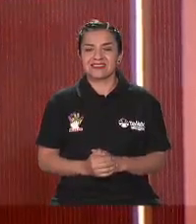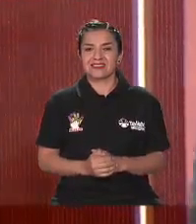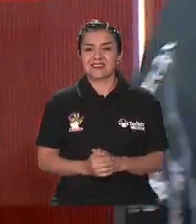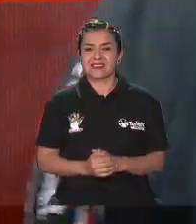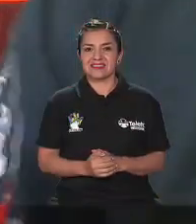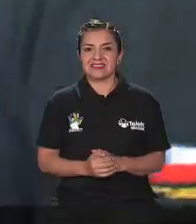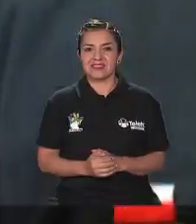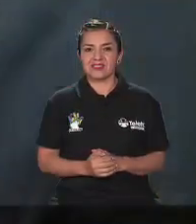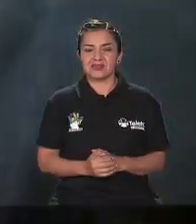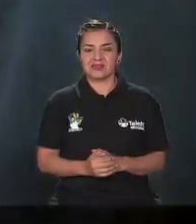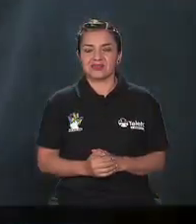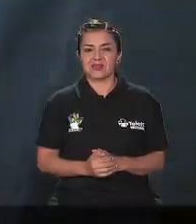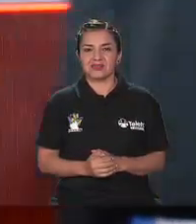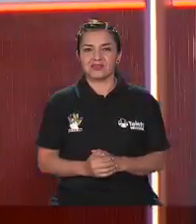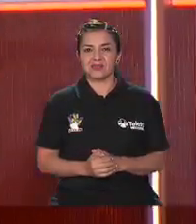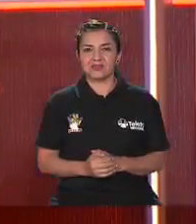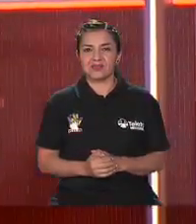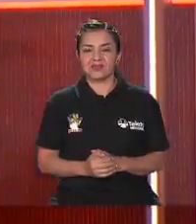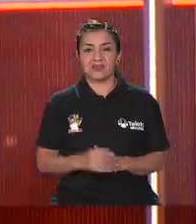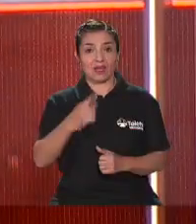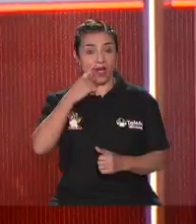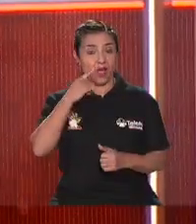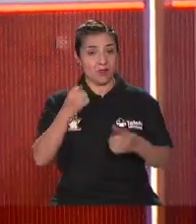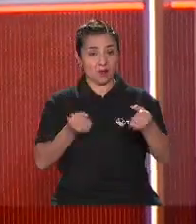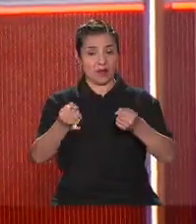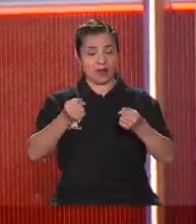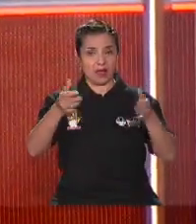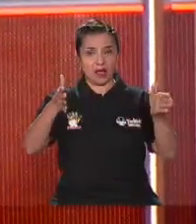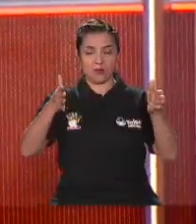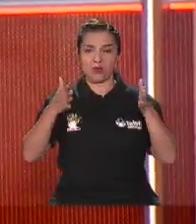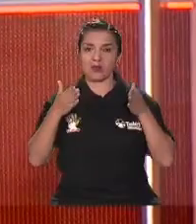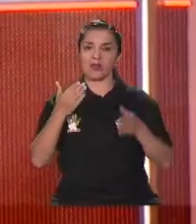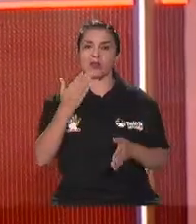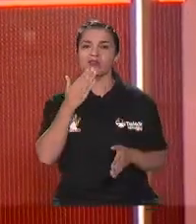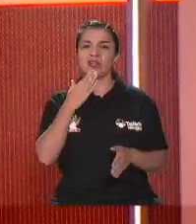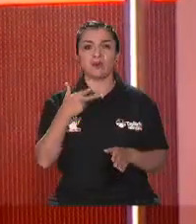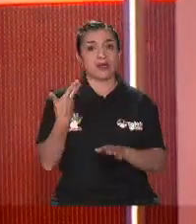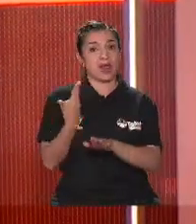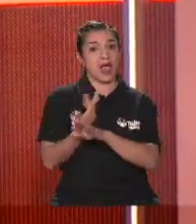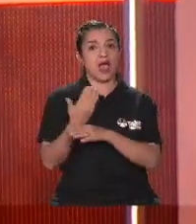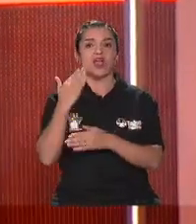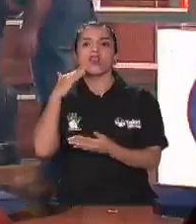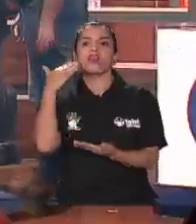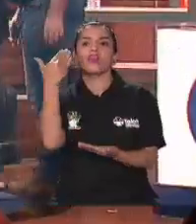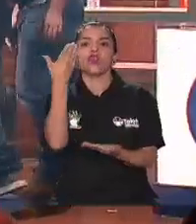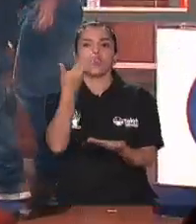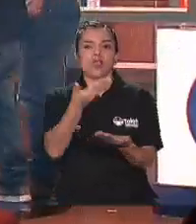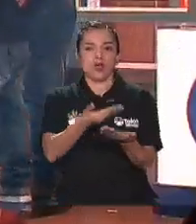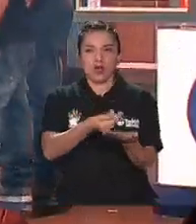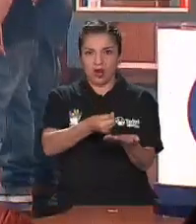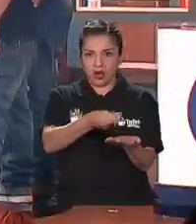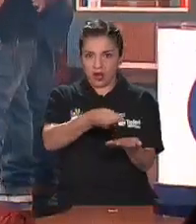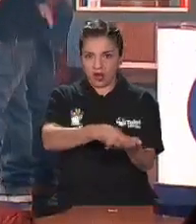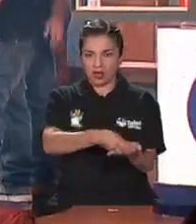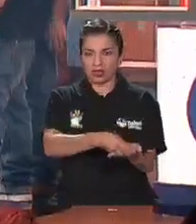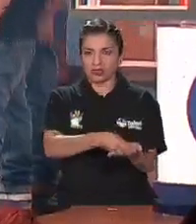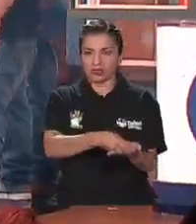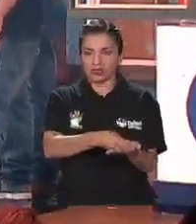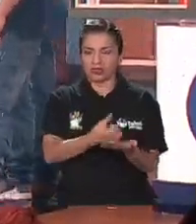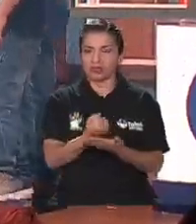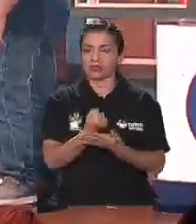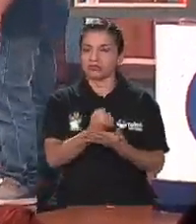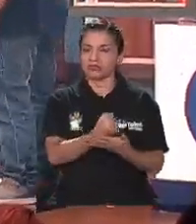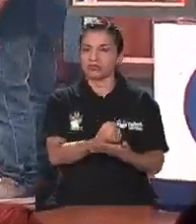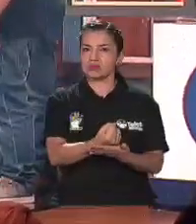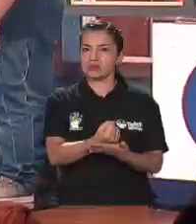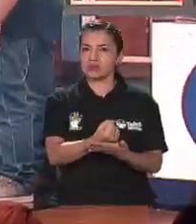colega. Y los camioneros también traen su donación. Le trajeron la bandera firmada por todos los